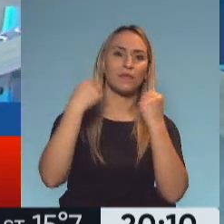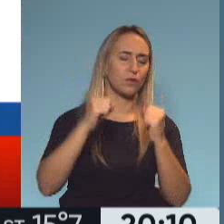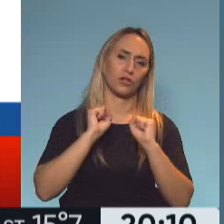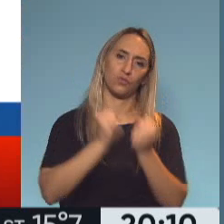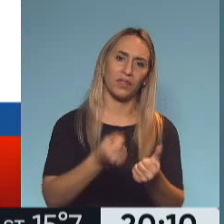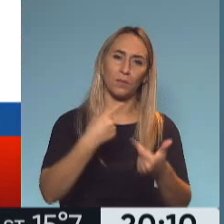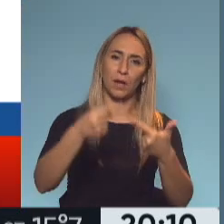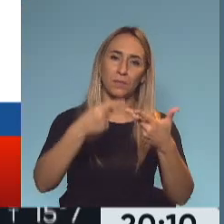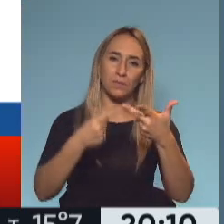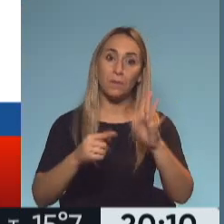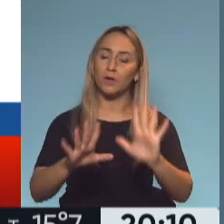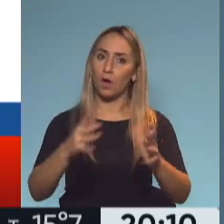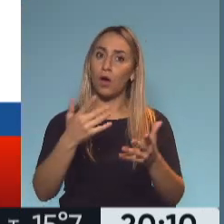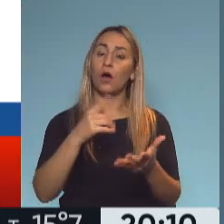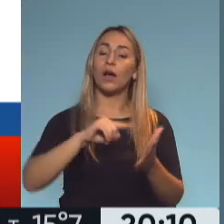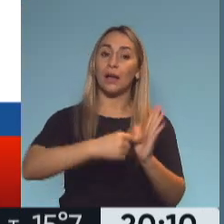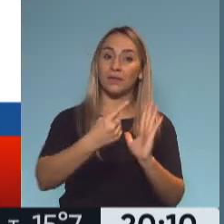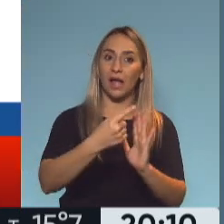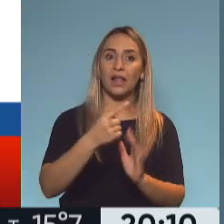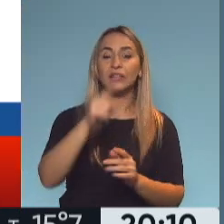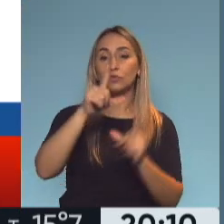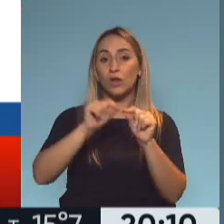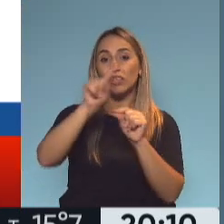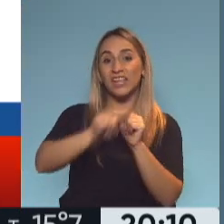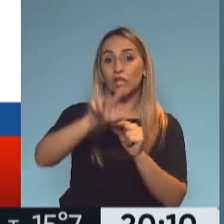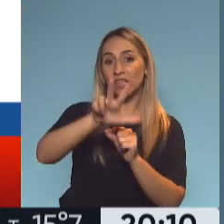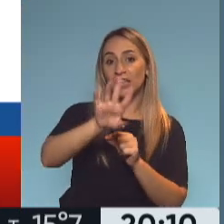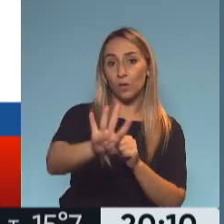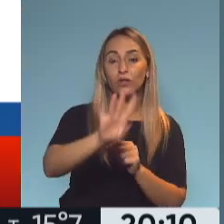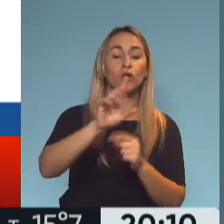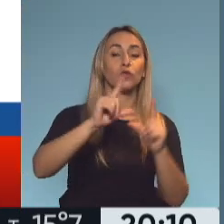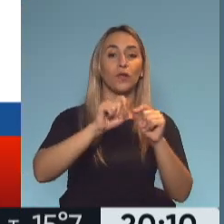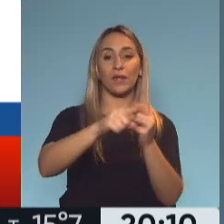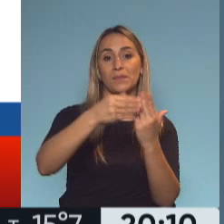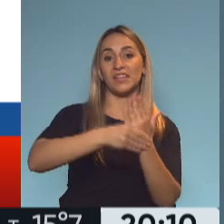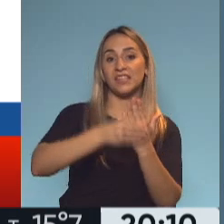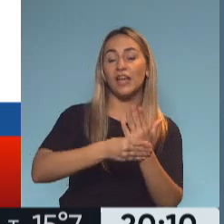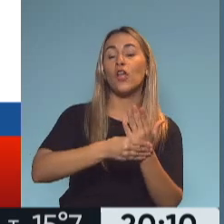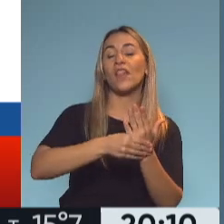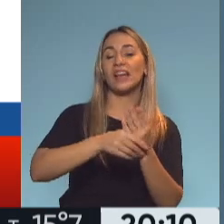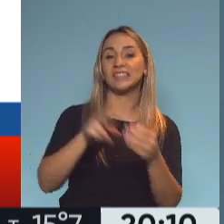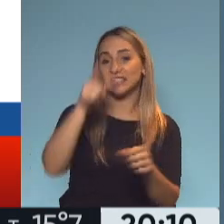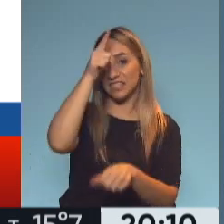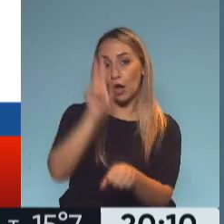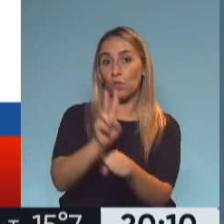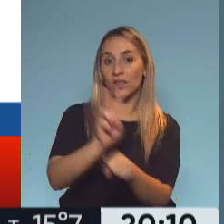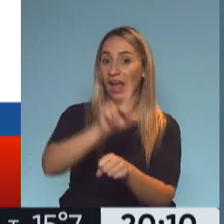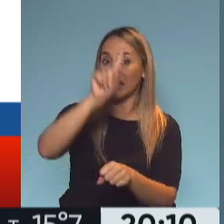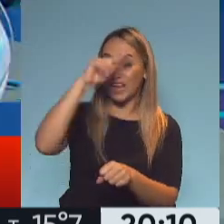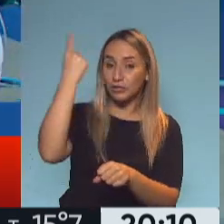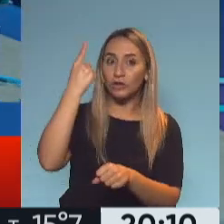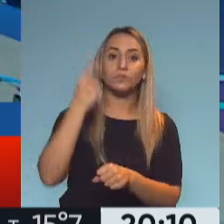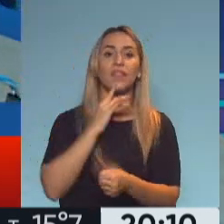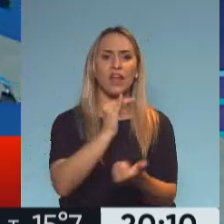sí acumula mucha denuncia en la Ciudad de Buenos Aires en el 134, un número del Ministerio de Seguridad de la Nación, donde se acumulan denuncias en la ciudad sobre